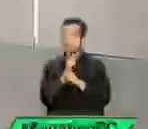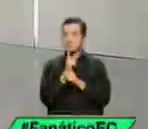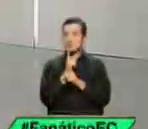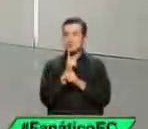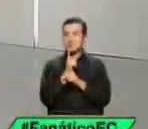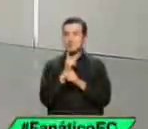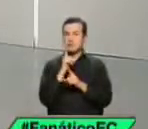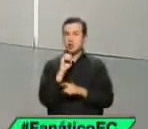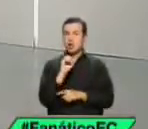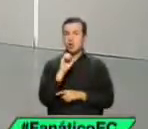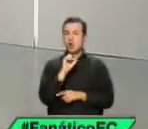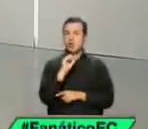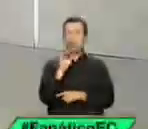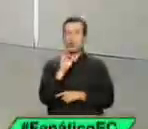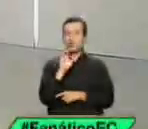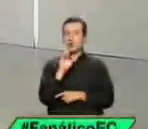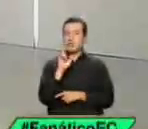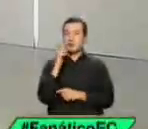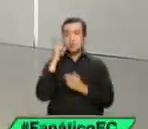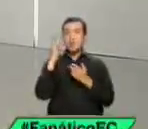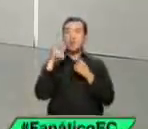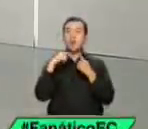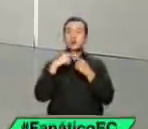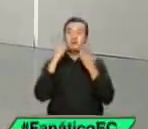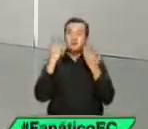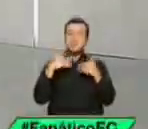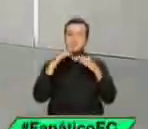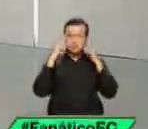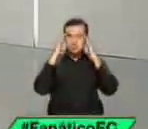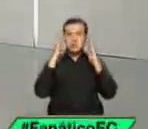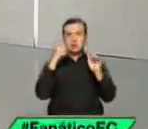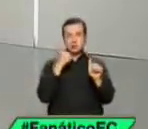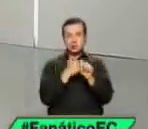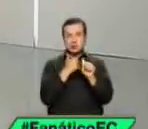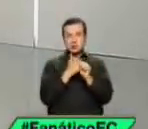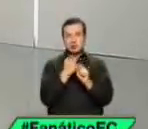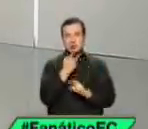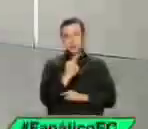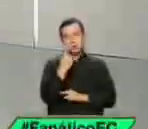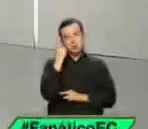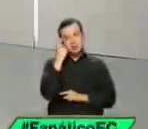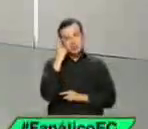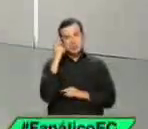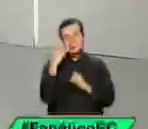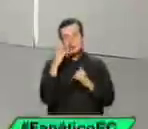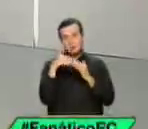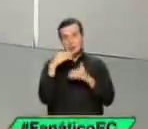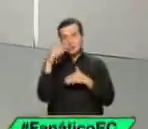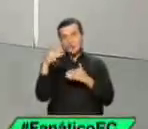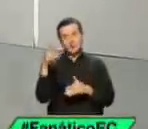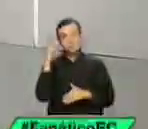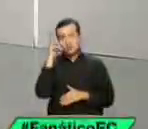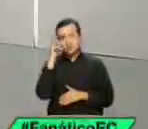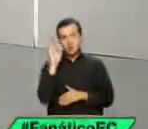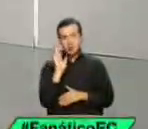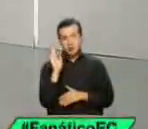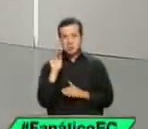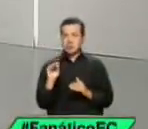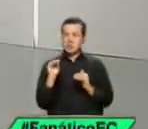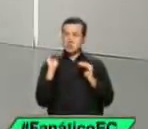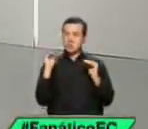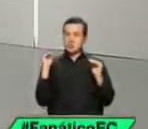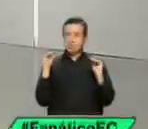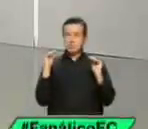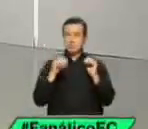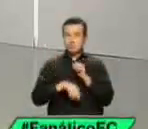Old Trafford, porque no sabe cuándo se va a terminar esto. Seguramente será muy pronto, porque él dice, no creo poder jugar muchas temporadas más a ese nivel, al menos